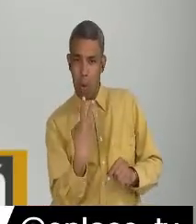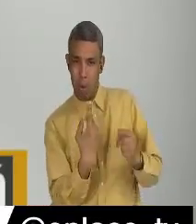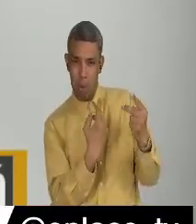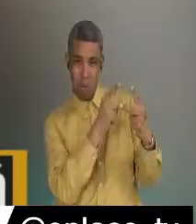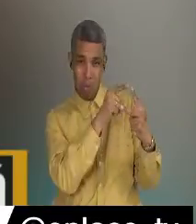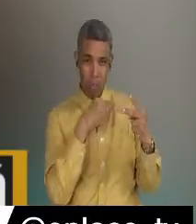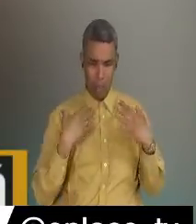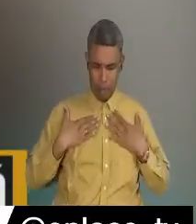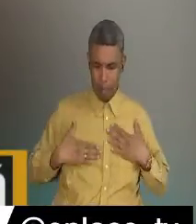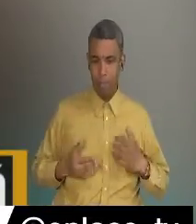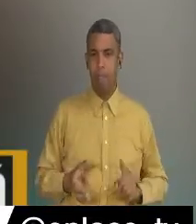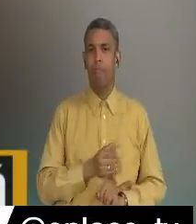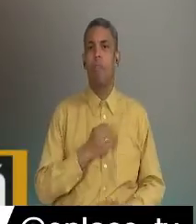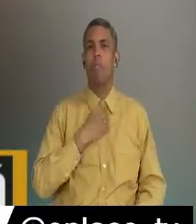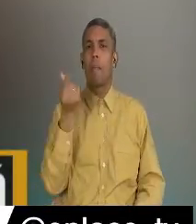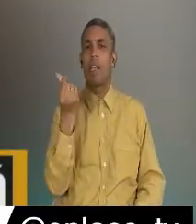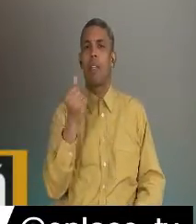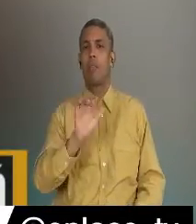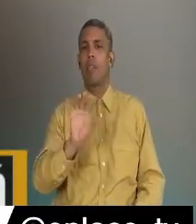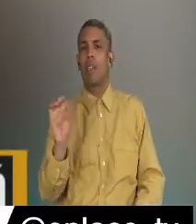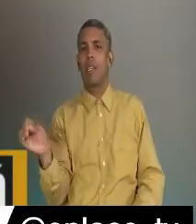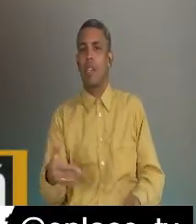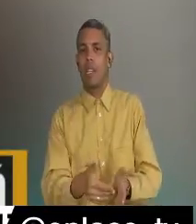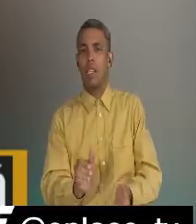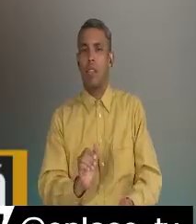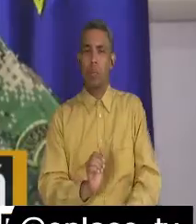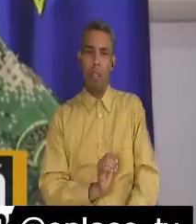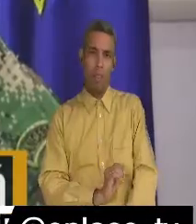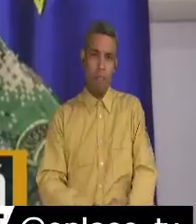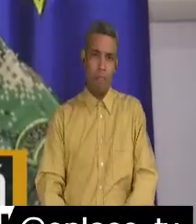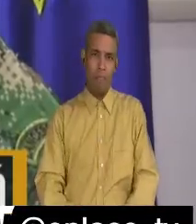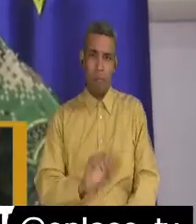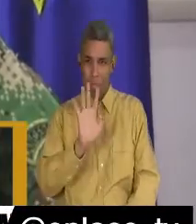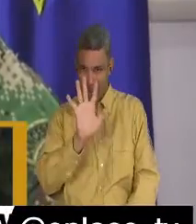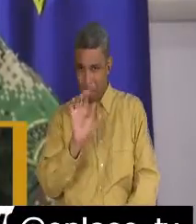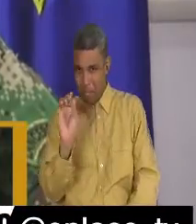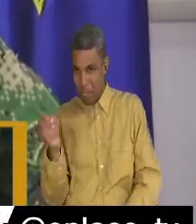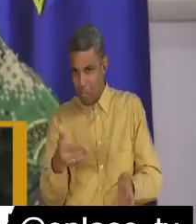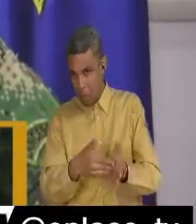de la información suministrada por la comunidad. Las personas